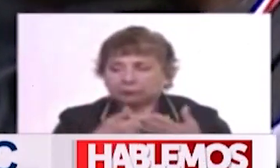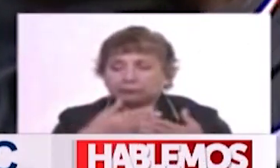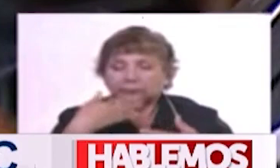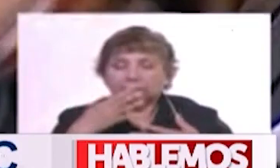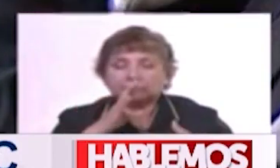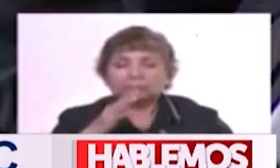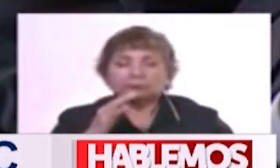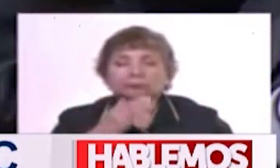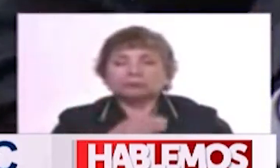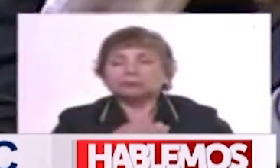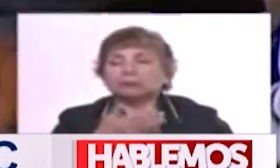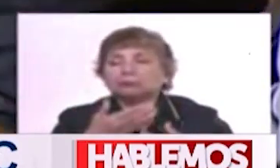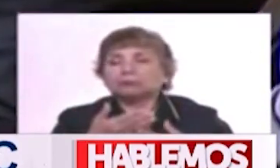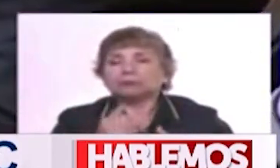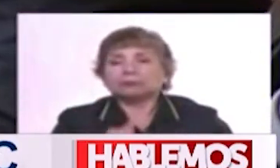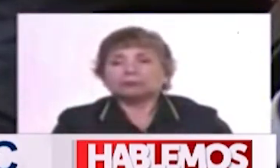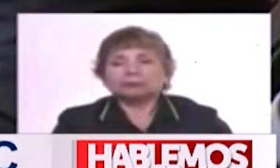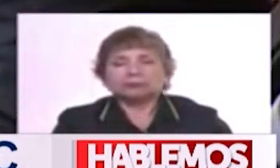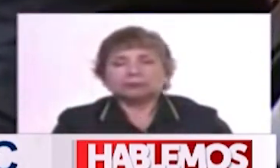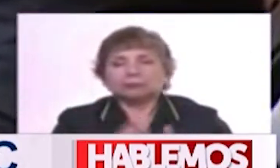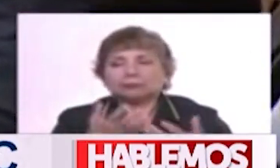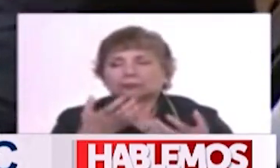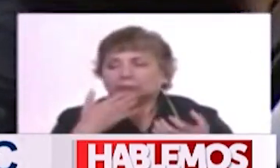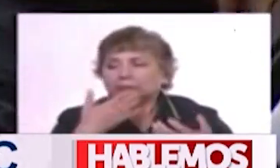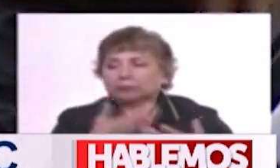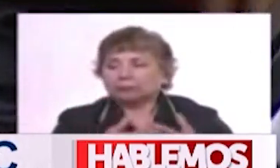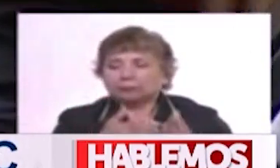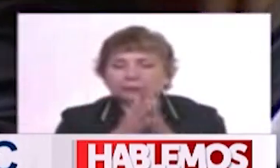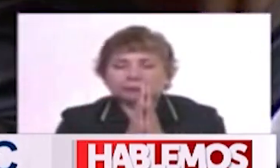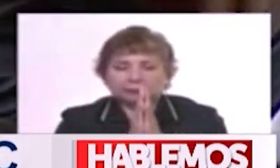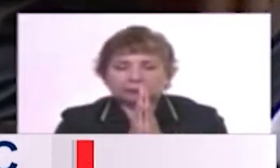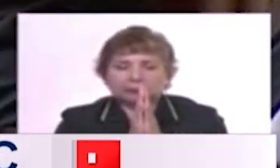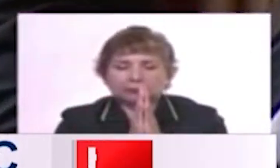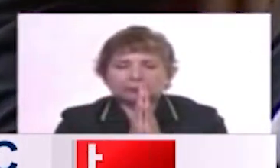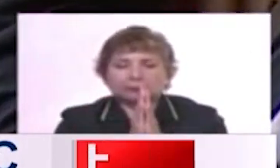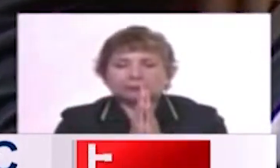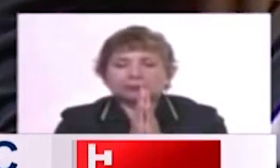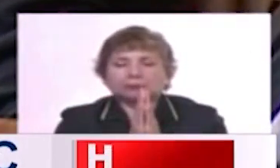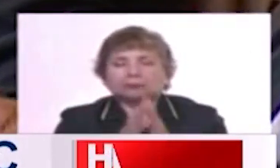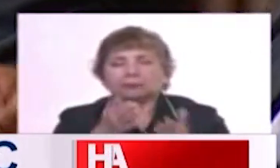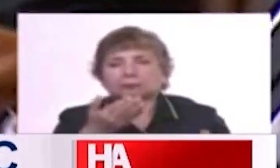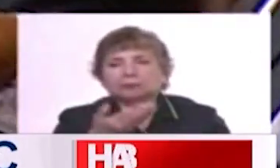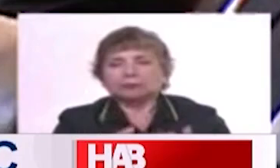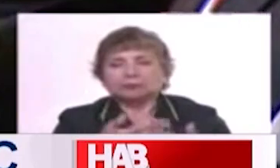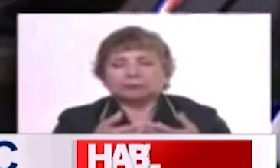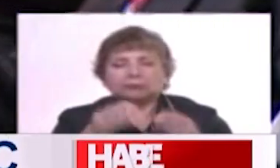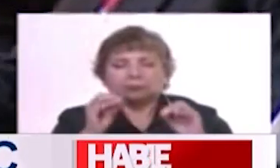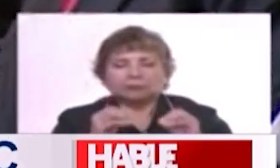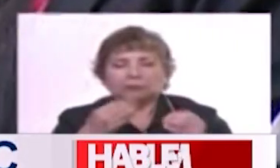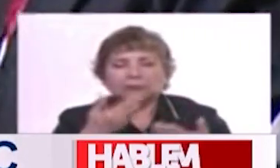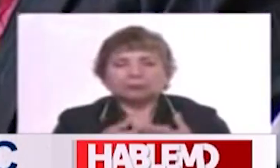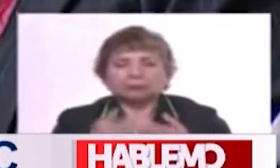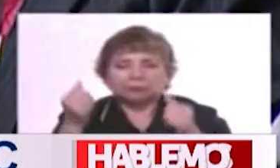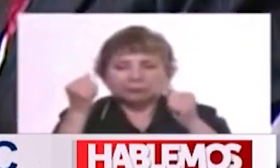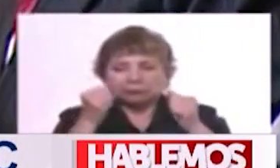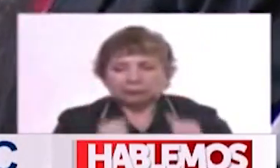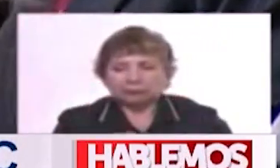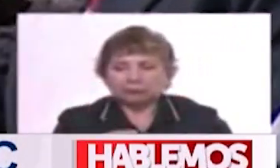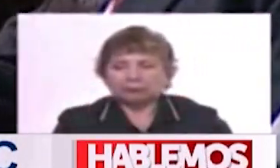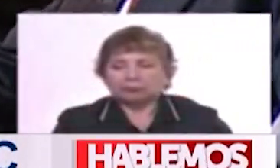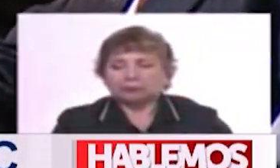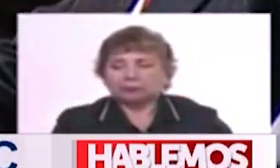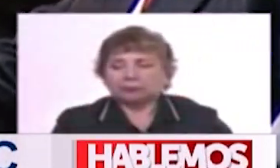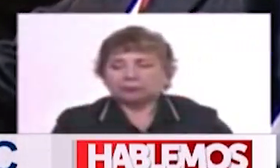pueda intervenir. Y poner a disposición para que se abra el proceso de comunicación. Muy bien, en ese